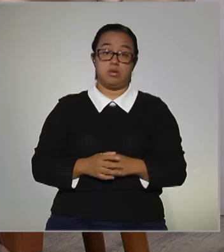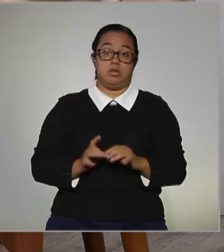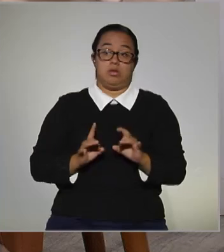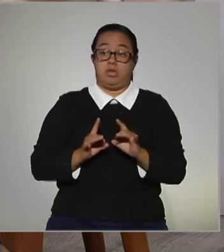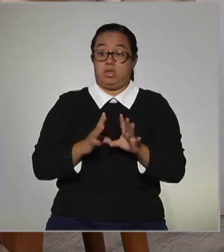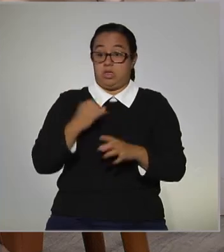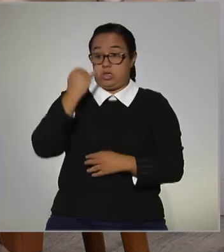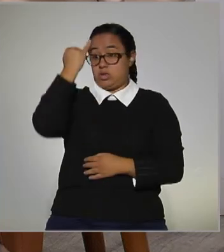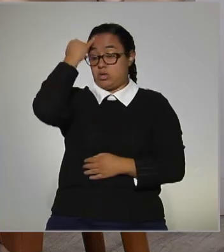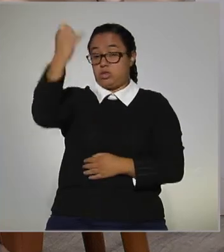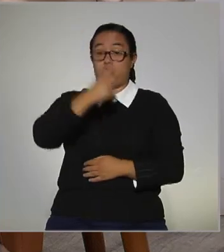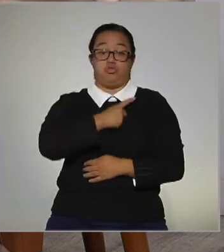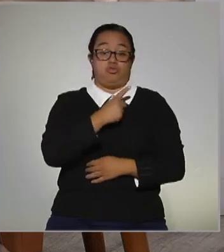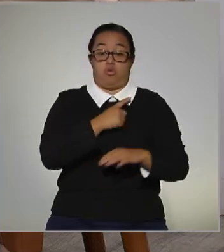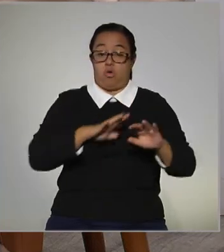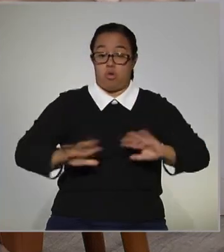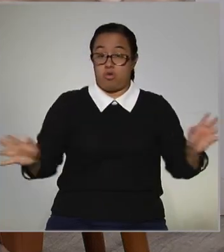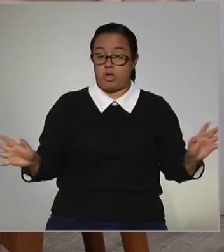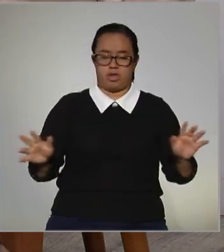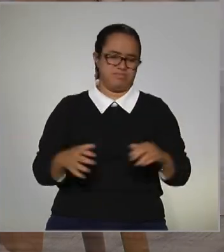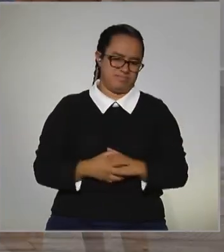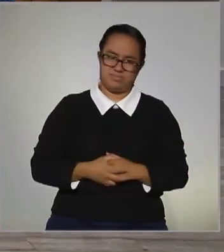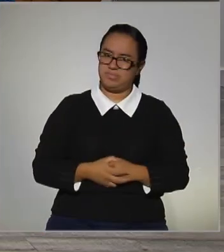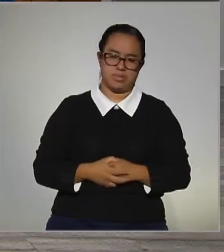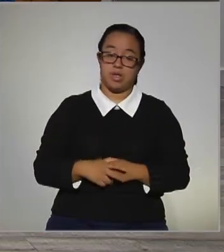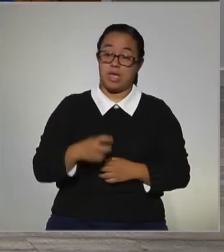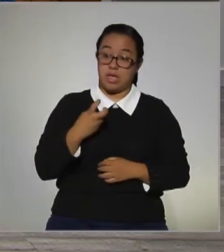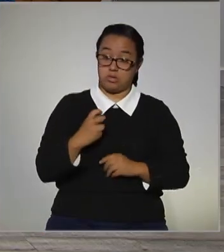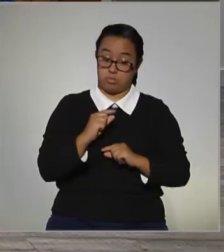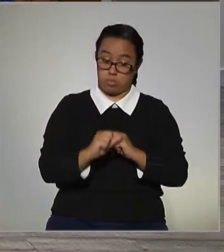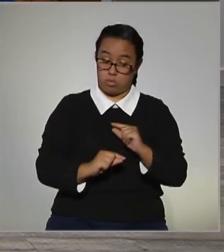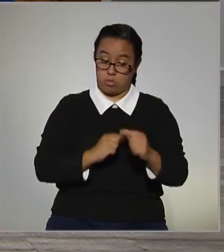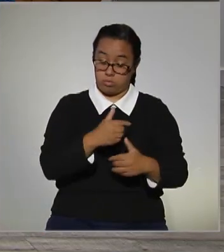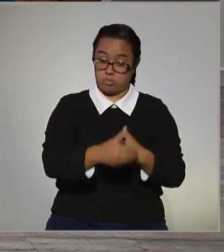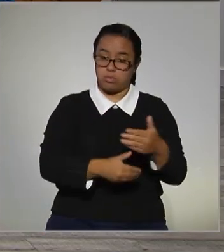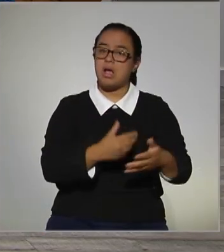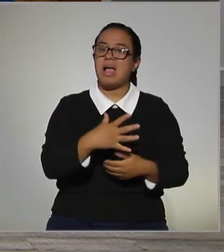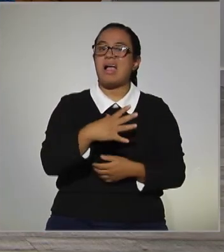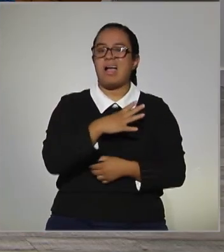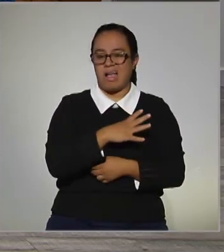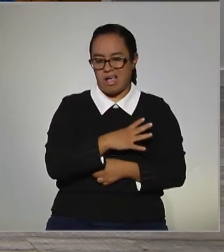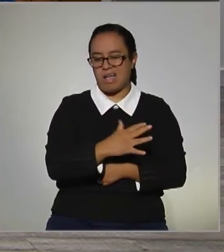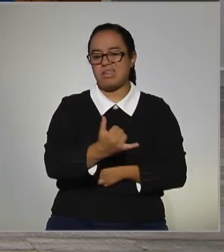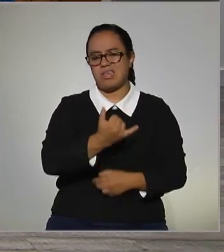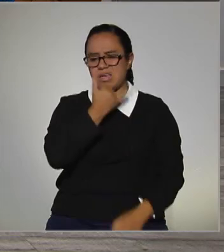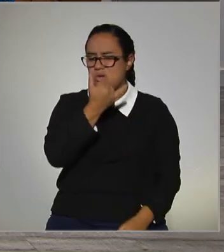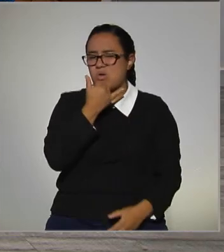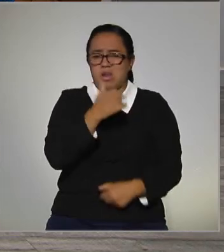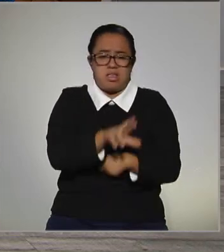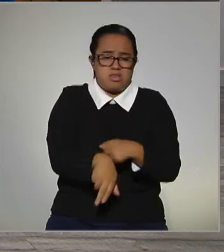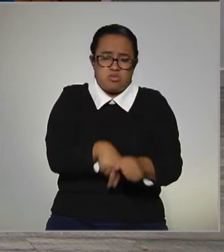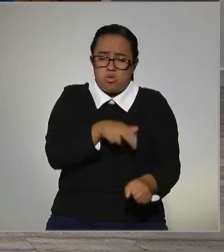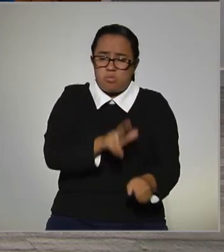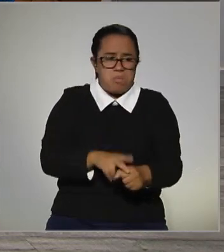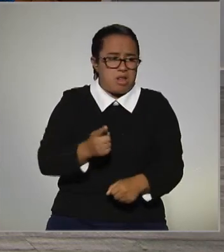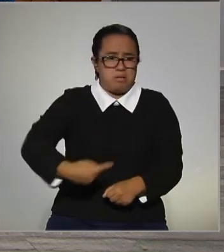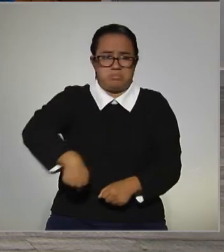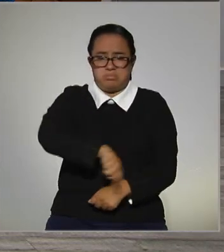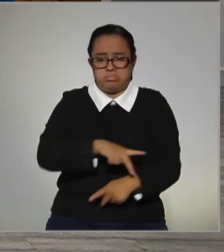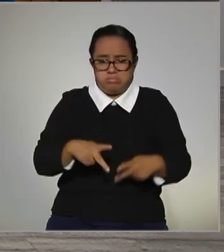de la magia y ya. Y cuando se va construyendo, pues se va teniendo errores normales, lógicos, somos